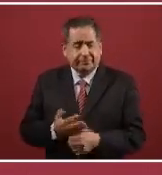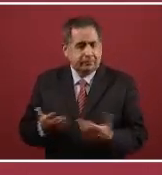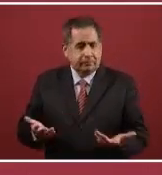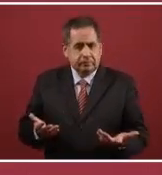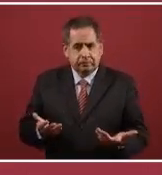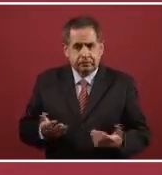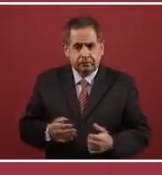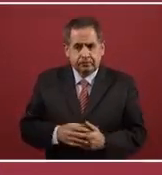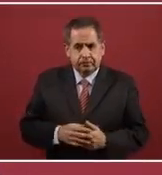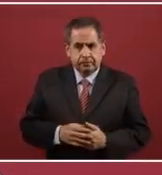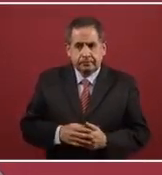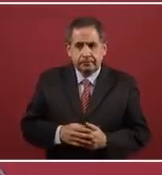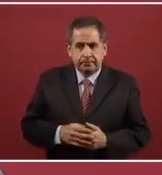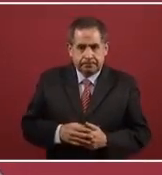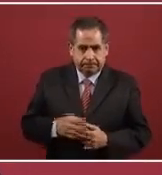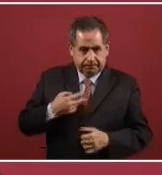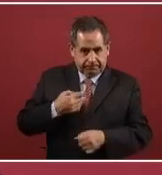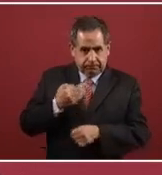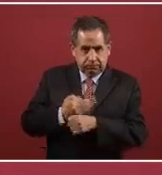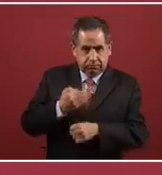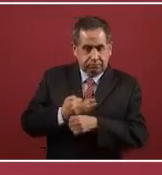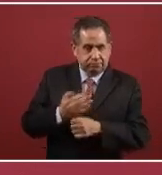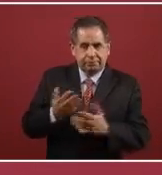el que estoy